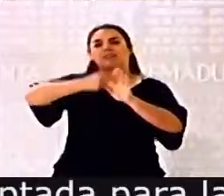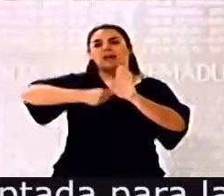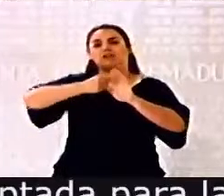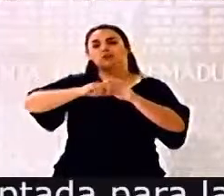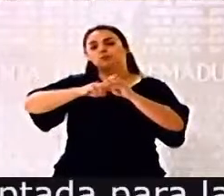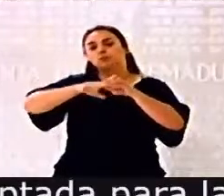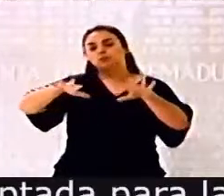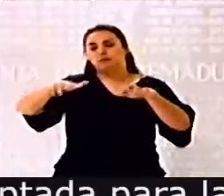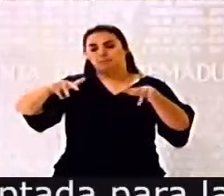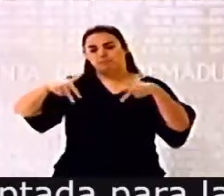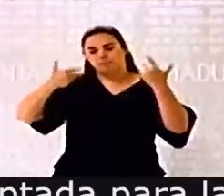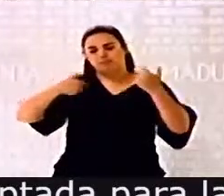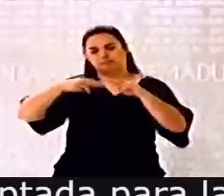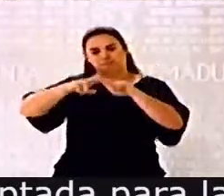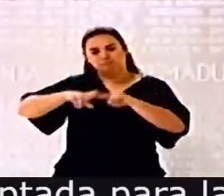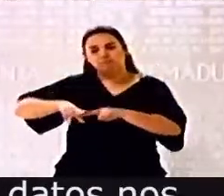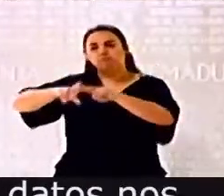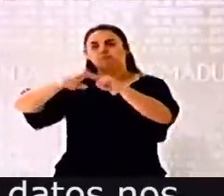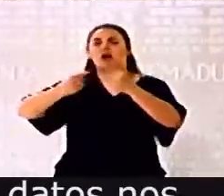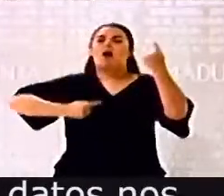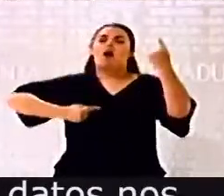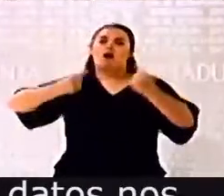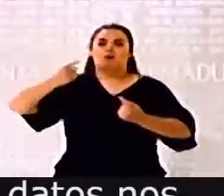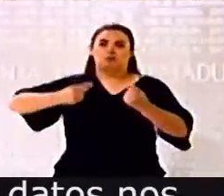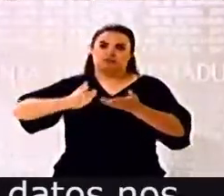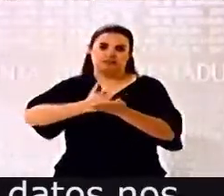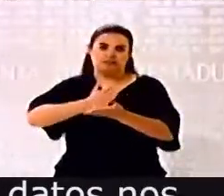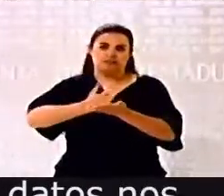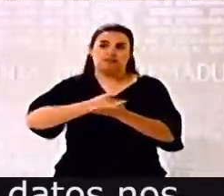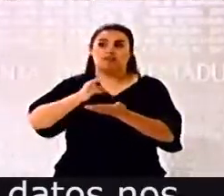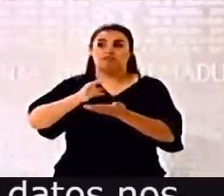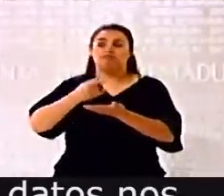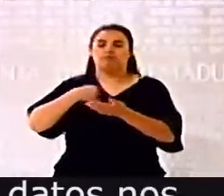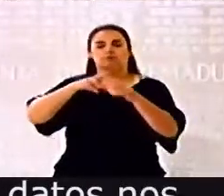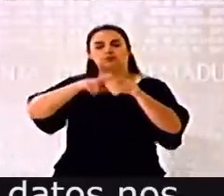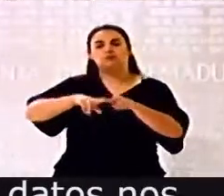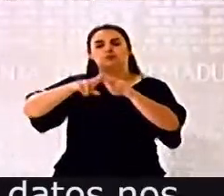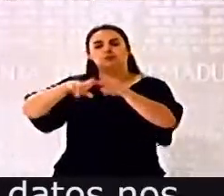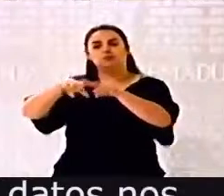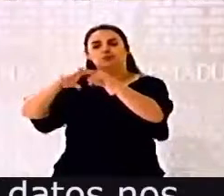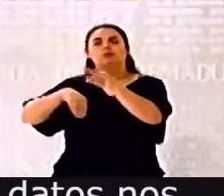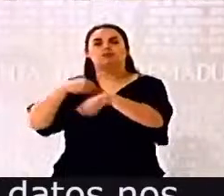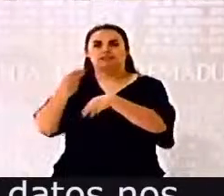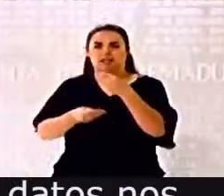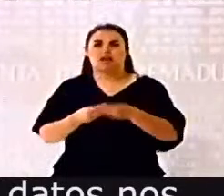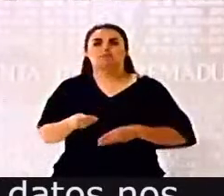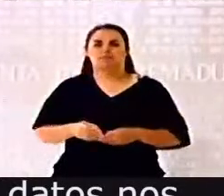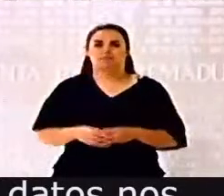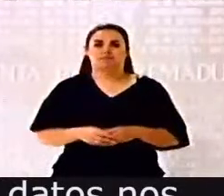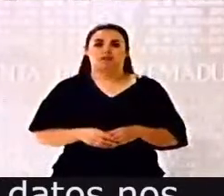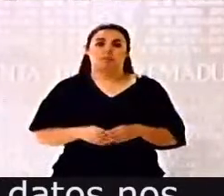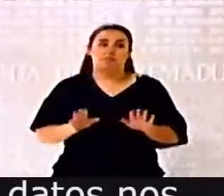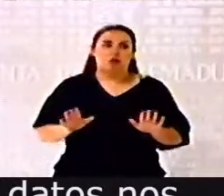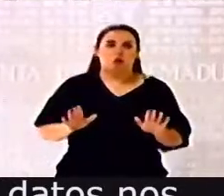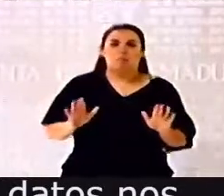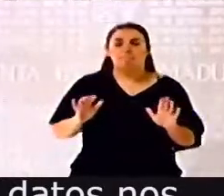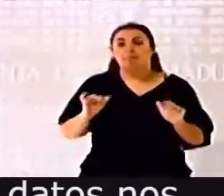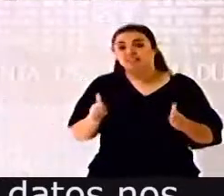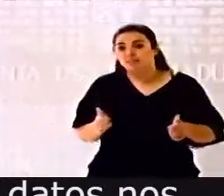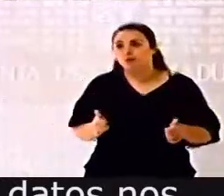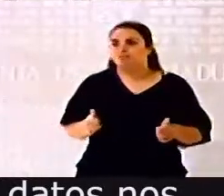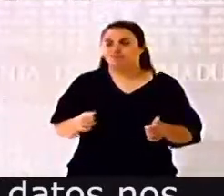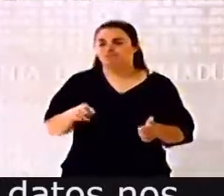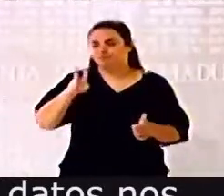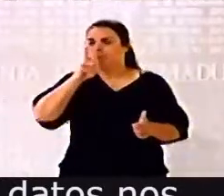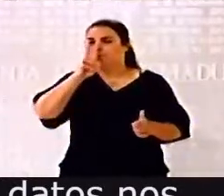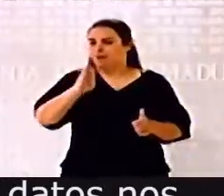nos permitan revisar algunas de las guías, se harán revisiones de las guías, pero en principio estarían